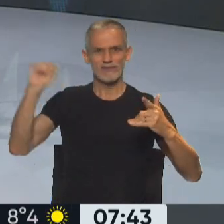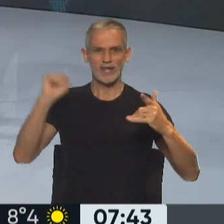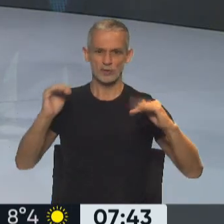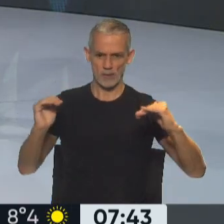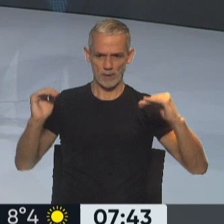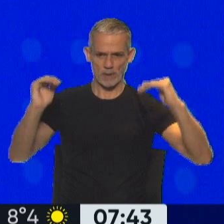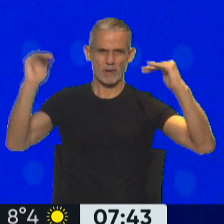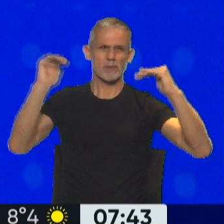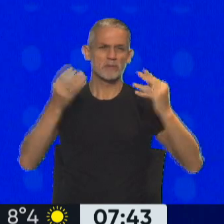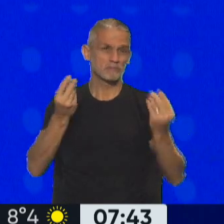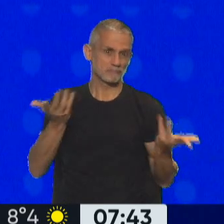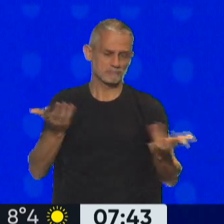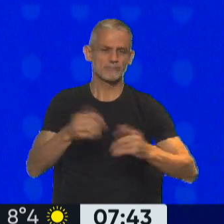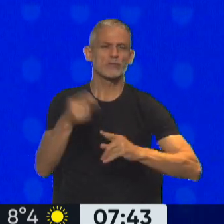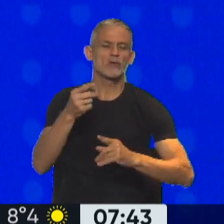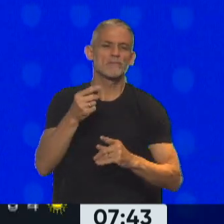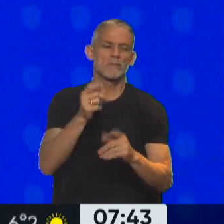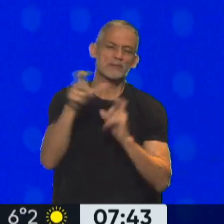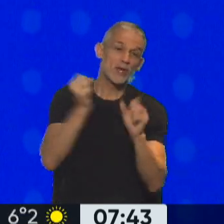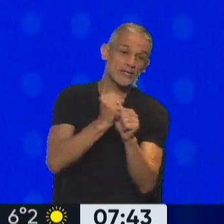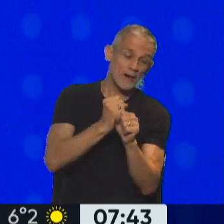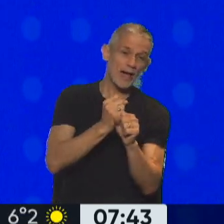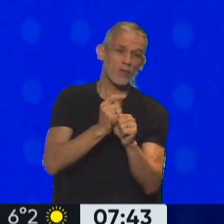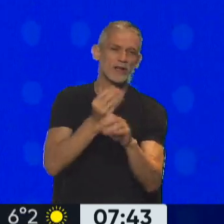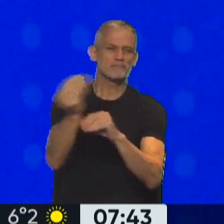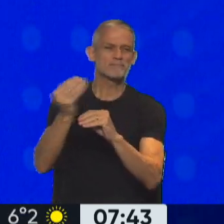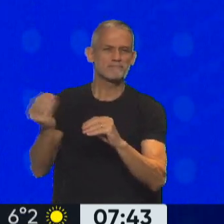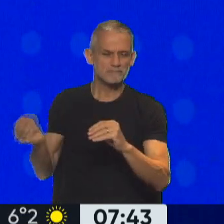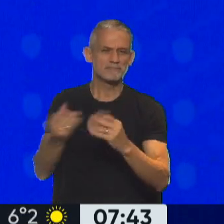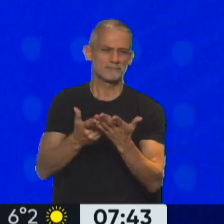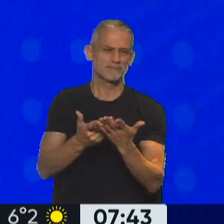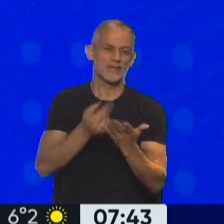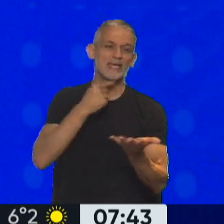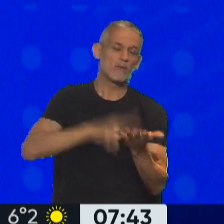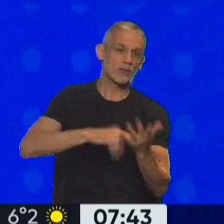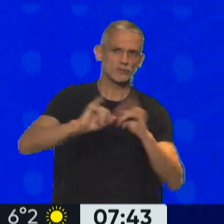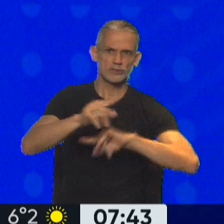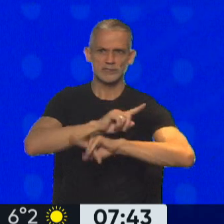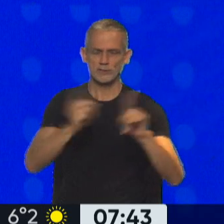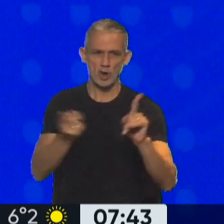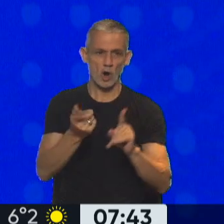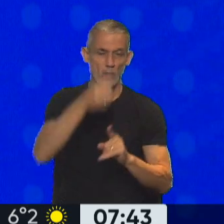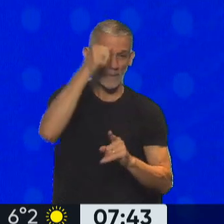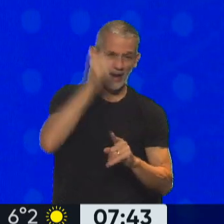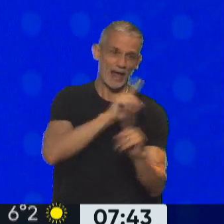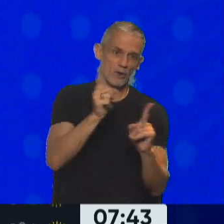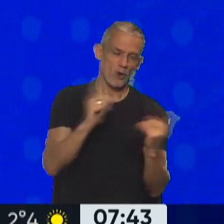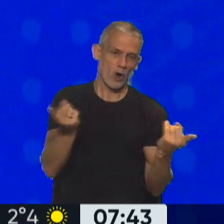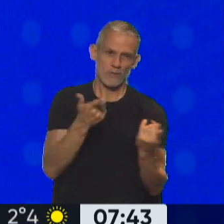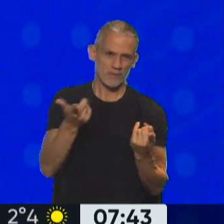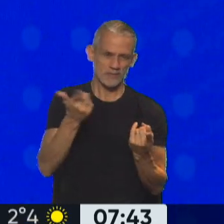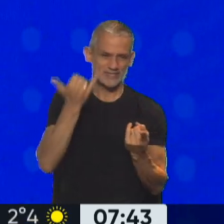forma. Es que hubo toda una suerte de migración de trabajadores que fueron entrando al impuesto y saliendo. No estaban durante el verano porque habían